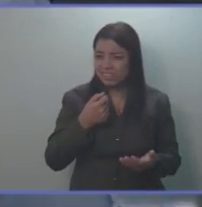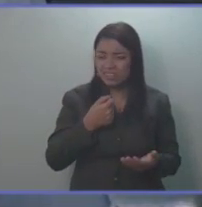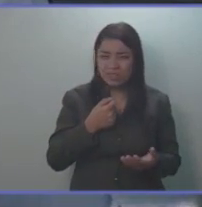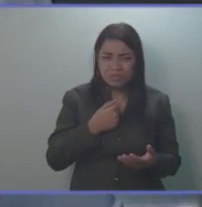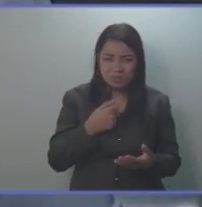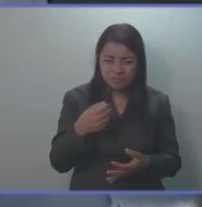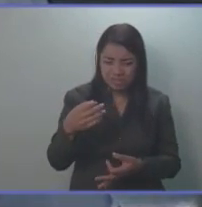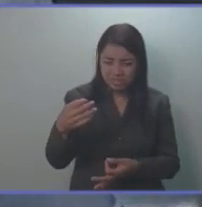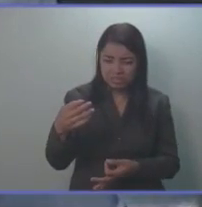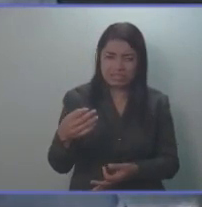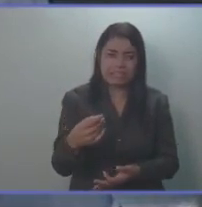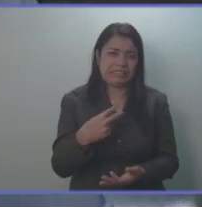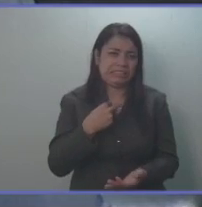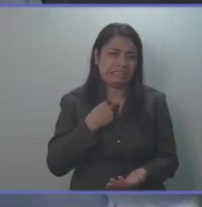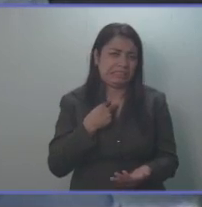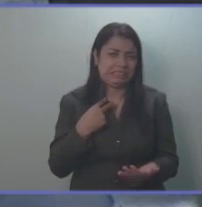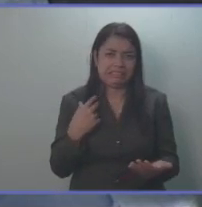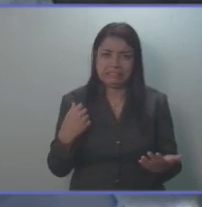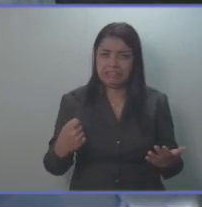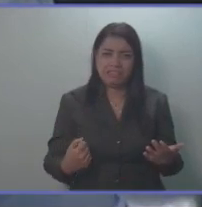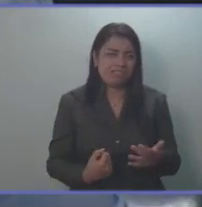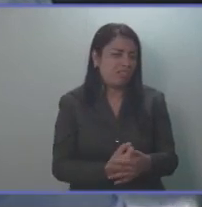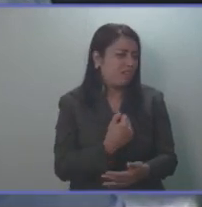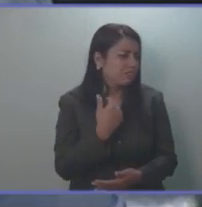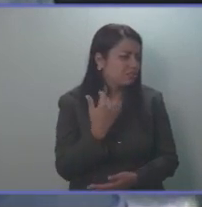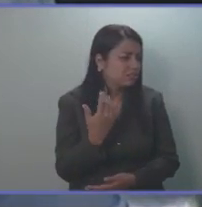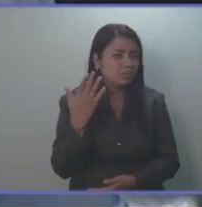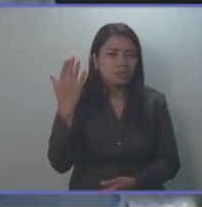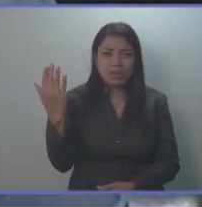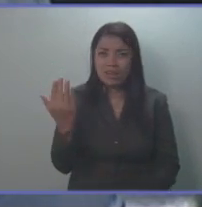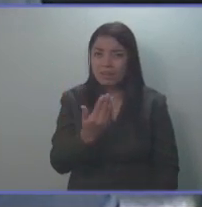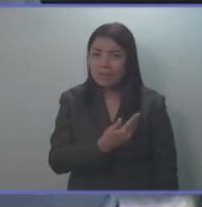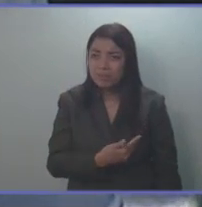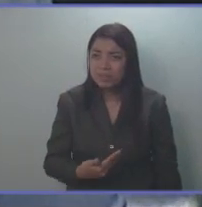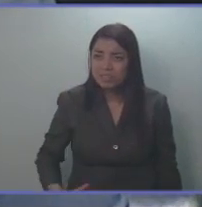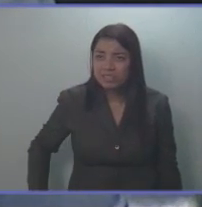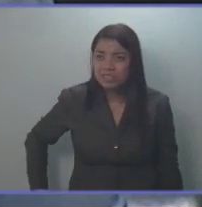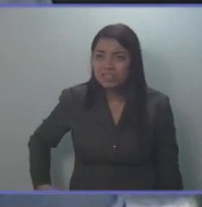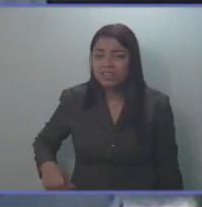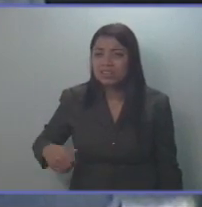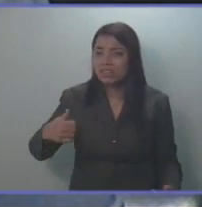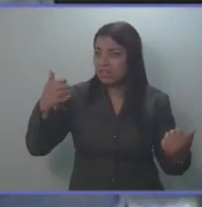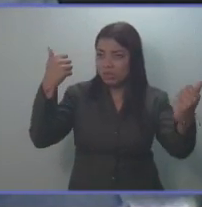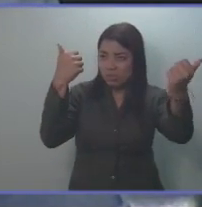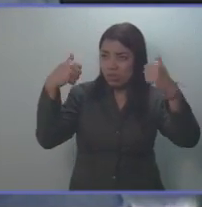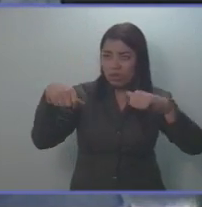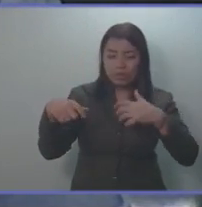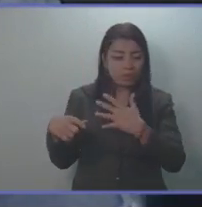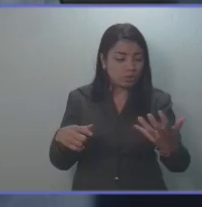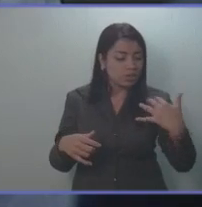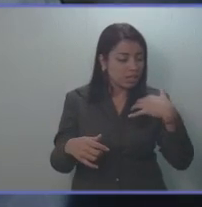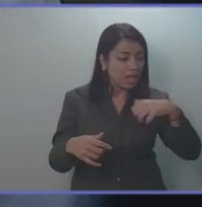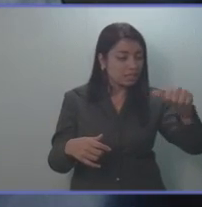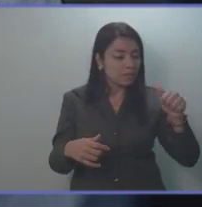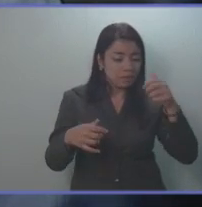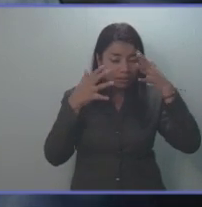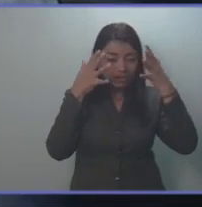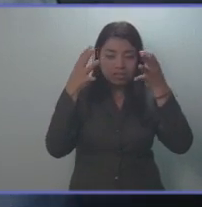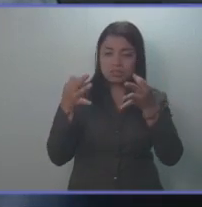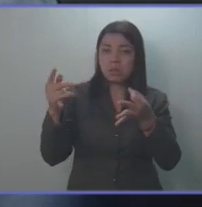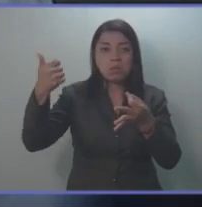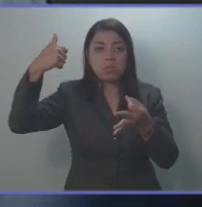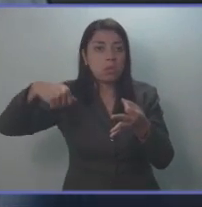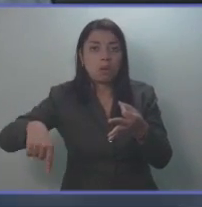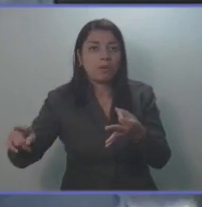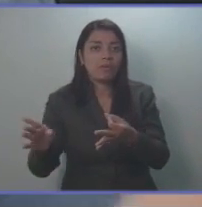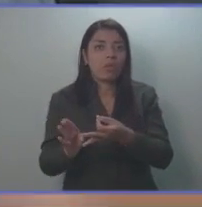los salvadoreños a través de este veto presidencial. Ellos alegando la inconstitucionalidad acerca de